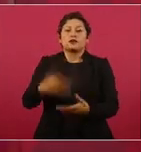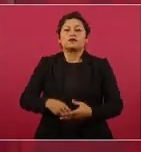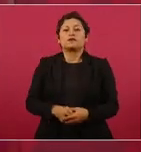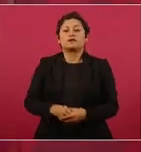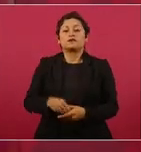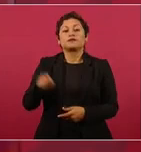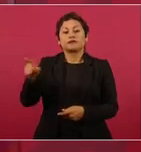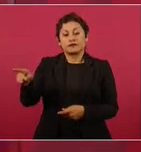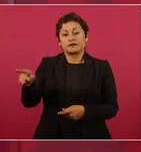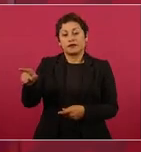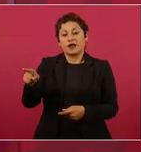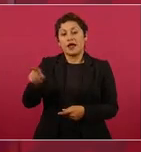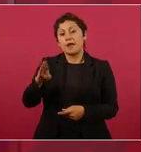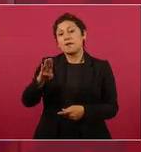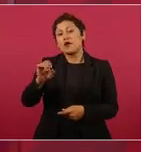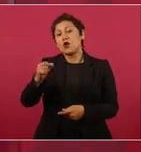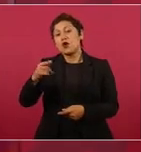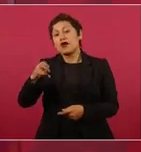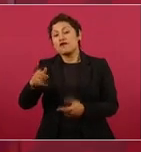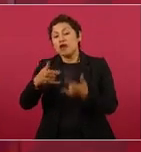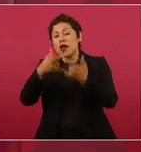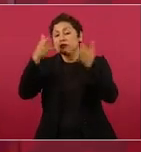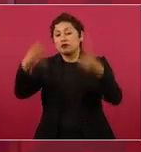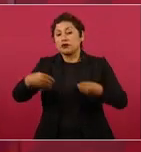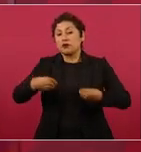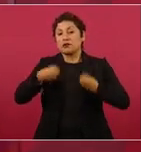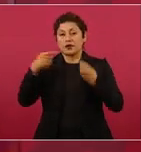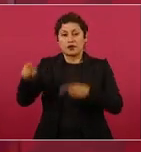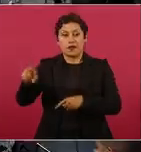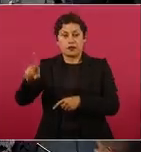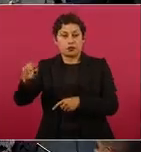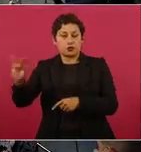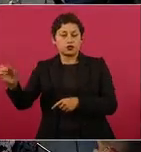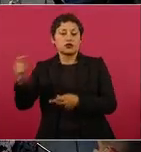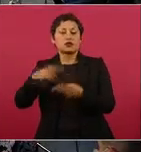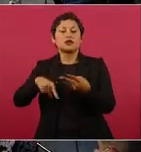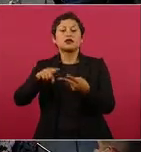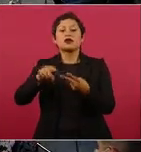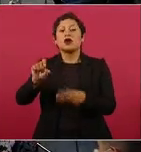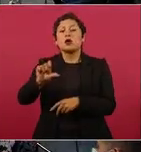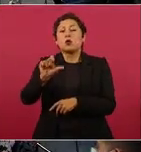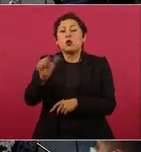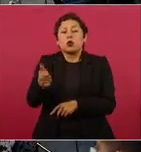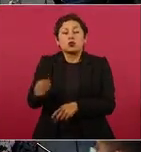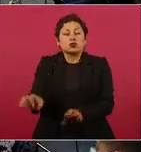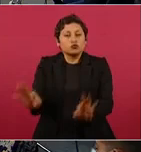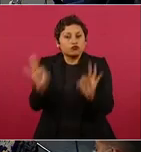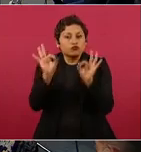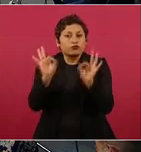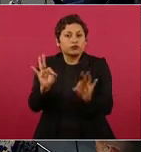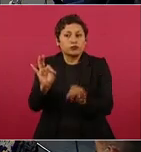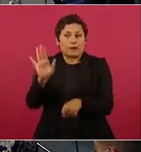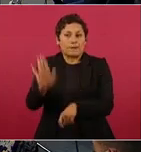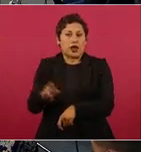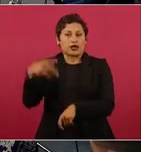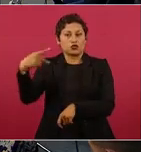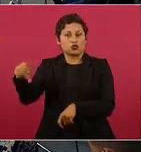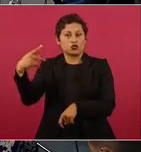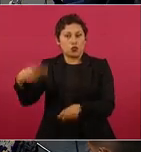Fouché, pero tiene uno que es muy bueno, que es como su